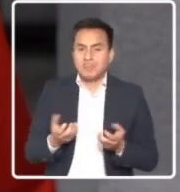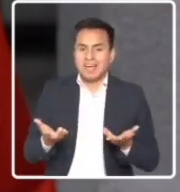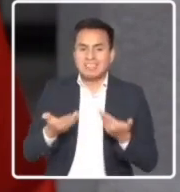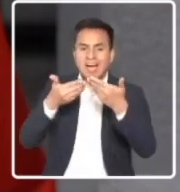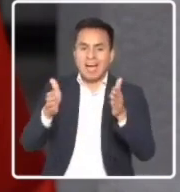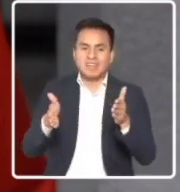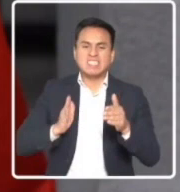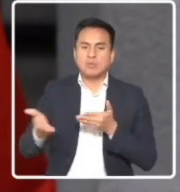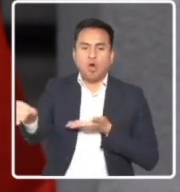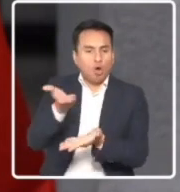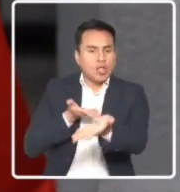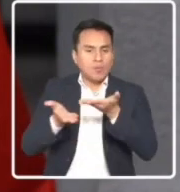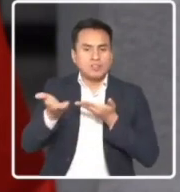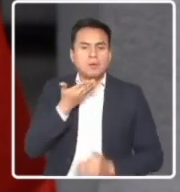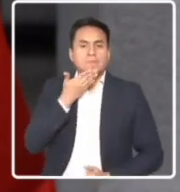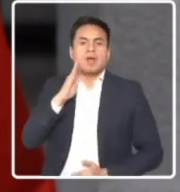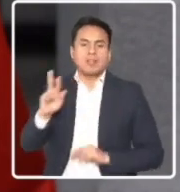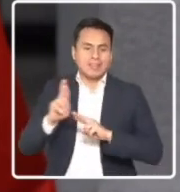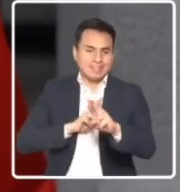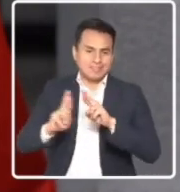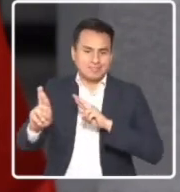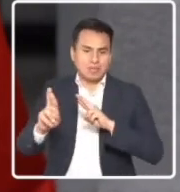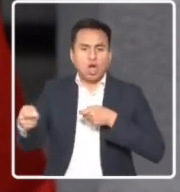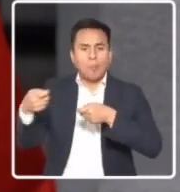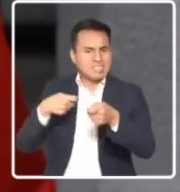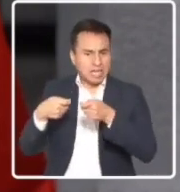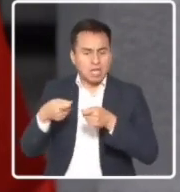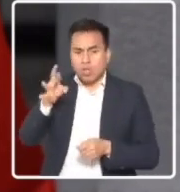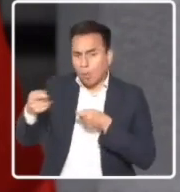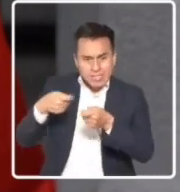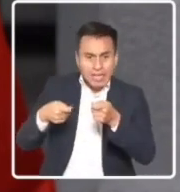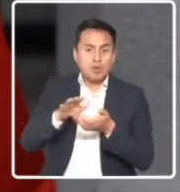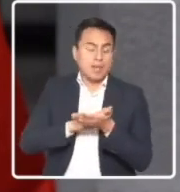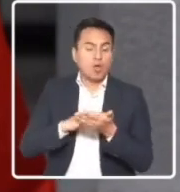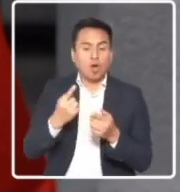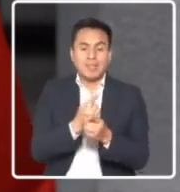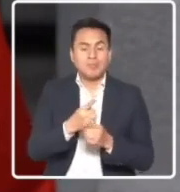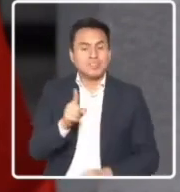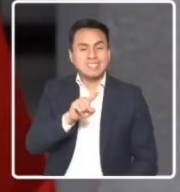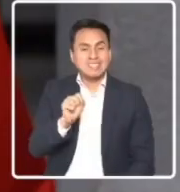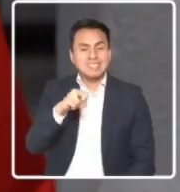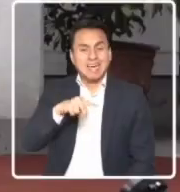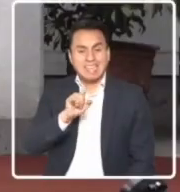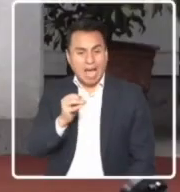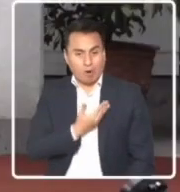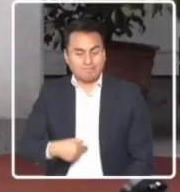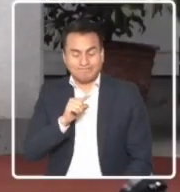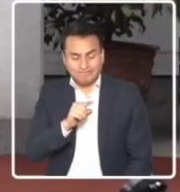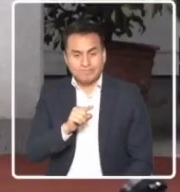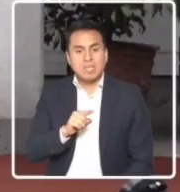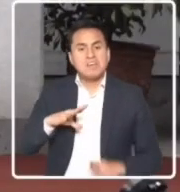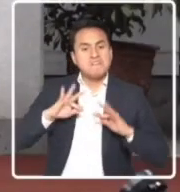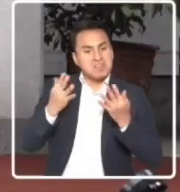se abren para seguir colaborando y mejorando nuestra relación comercial, y no solamente comercial. Por ejemplo, conversábamos con Santiago, que